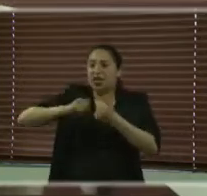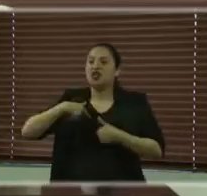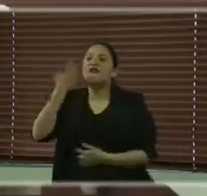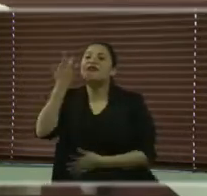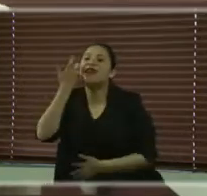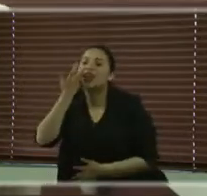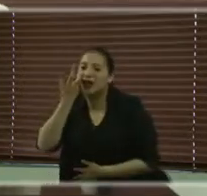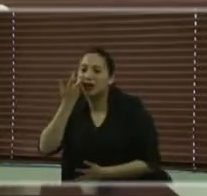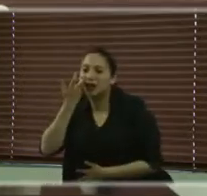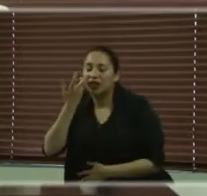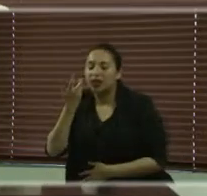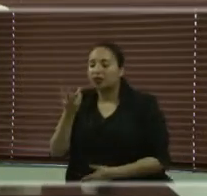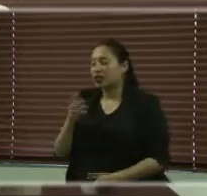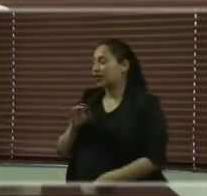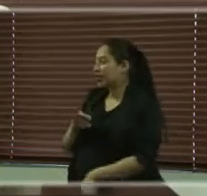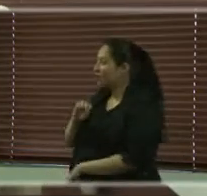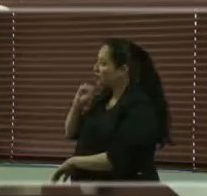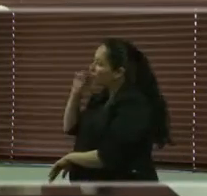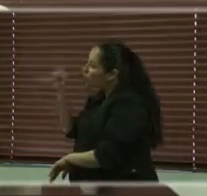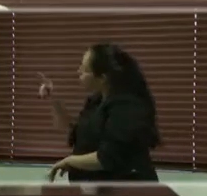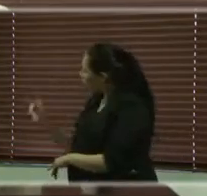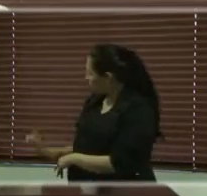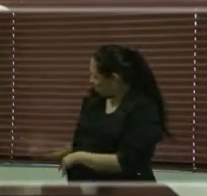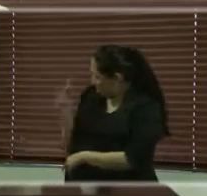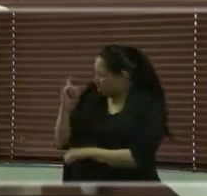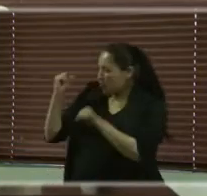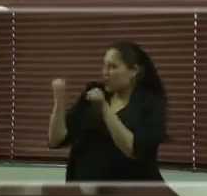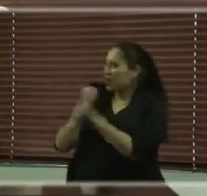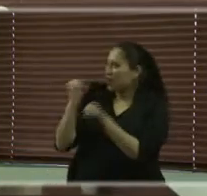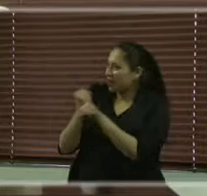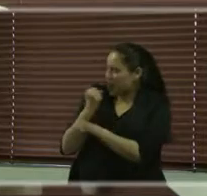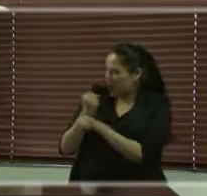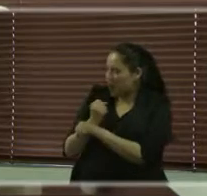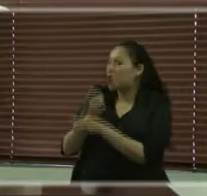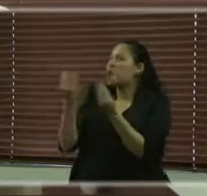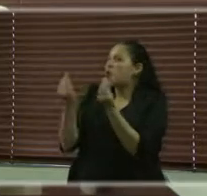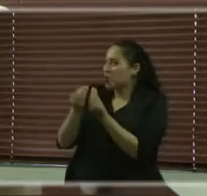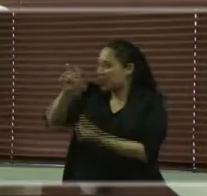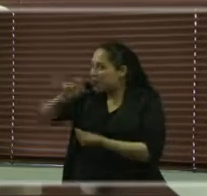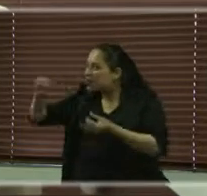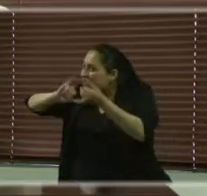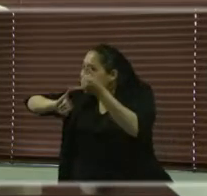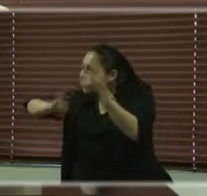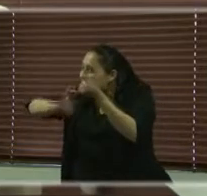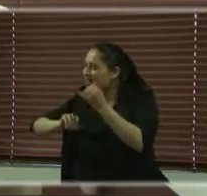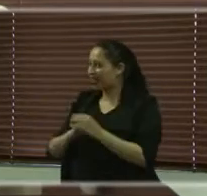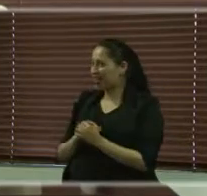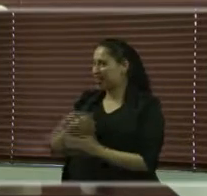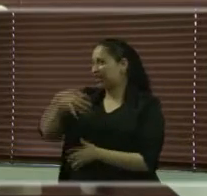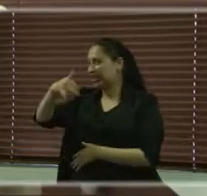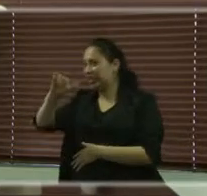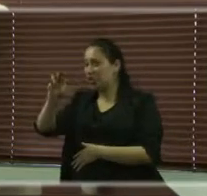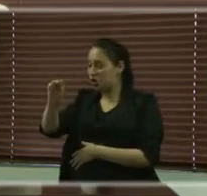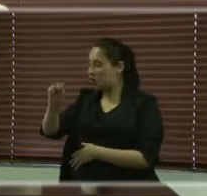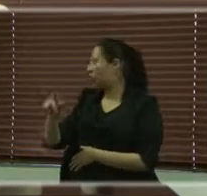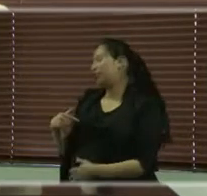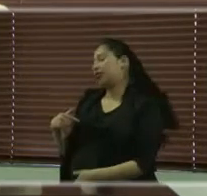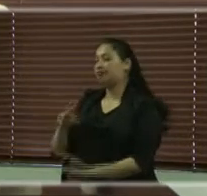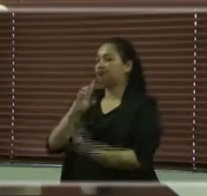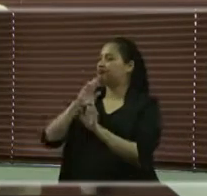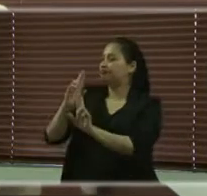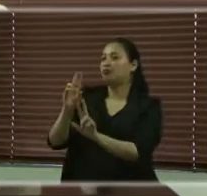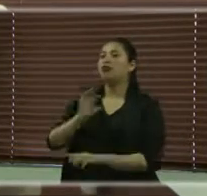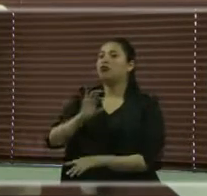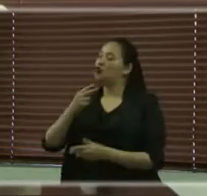el comité no ha iniciado ningún trabajo aún con conocida con honocida concretamente no el